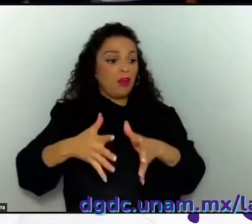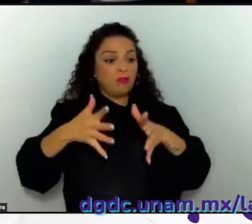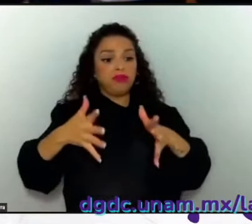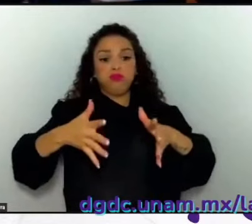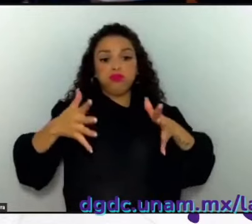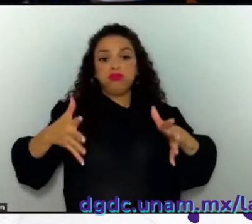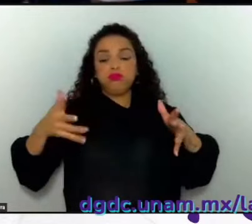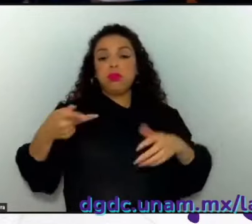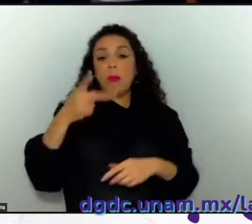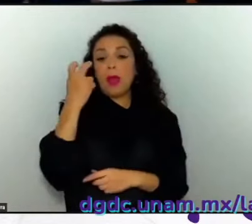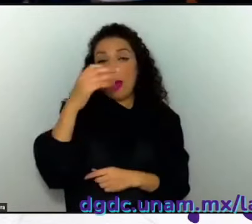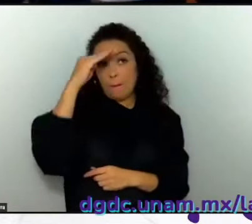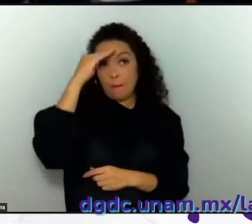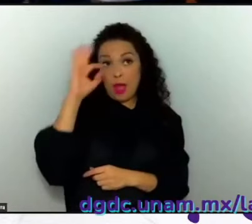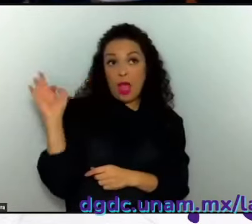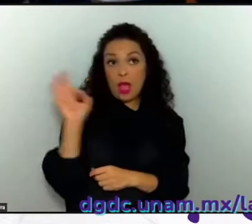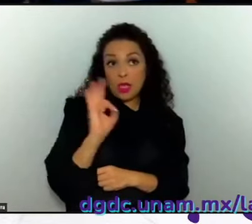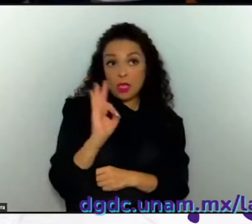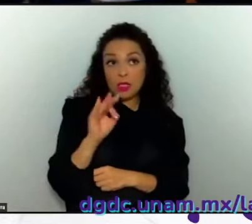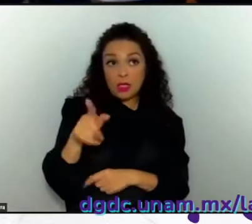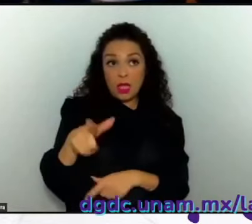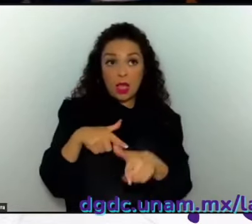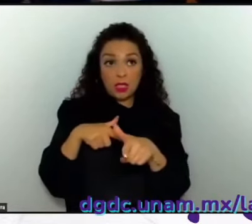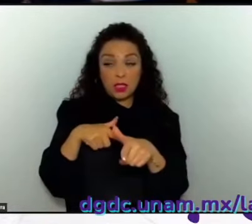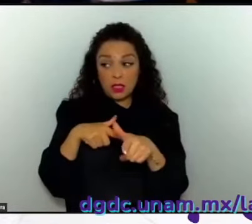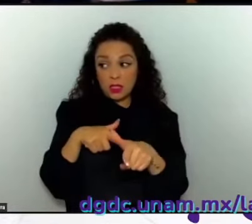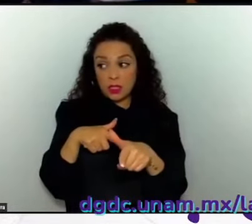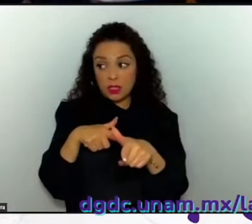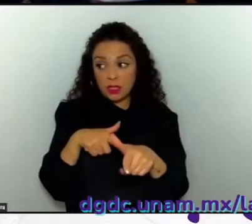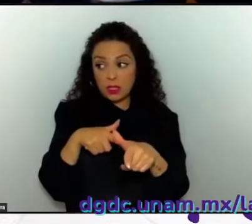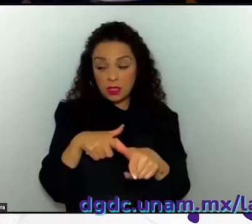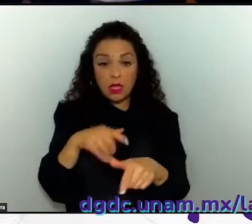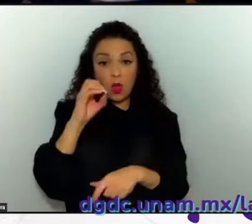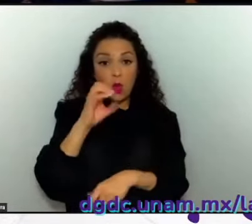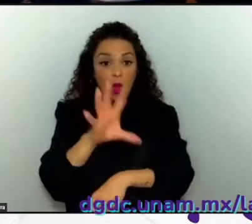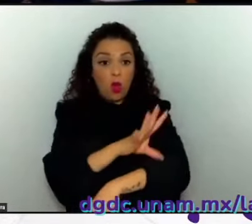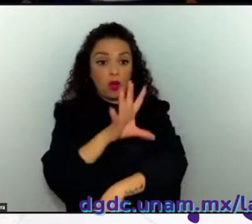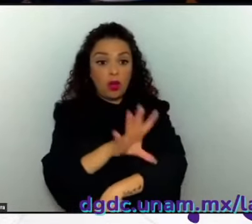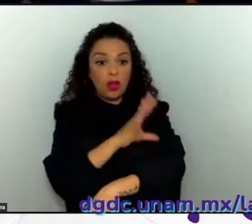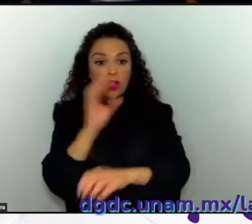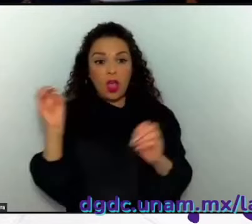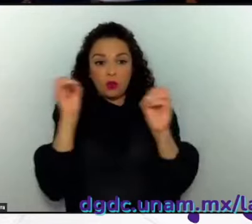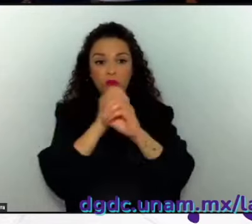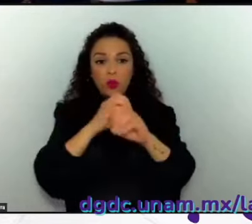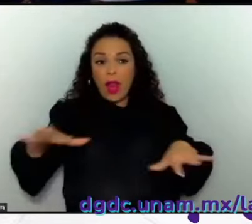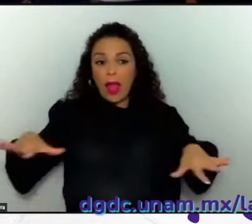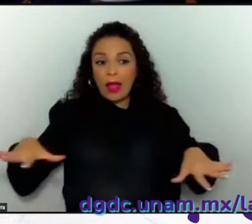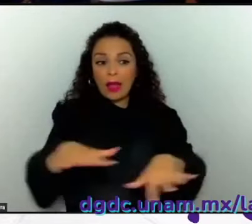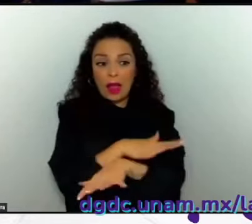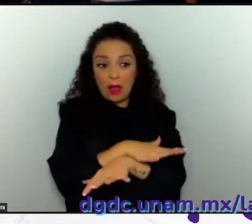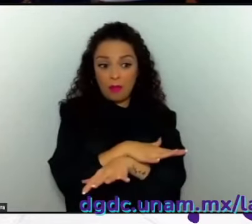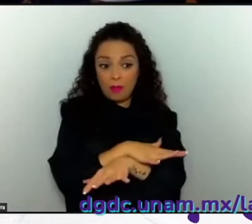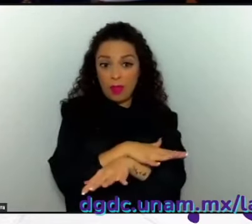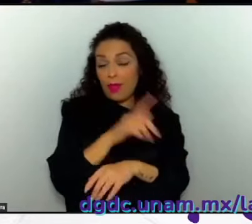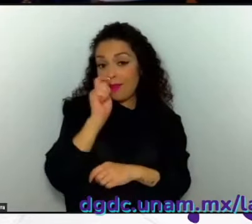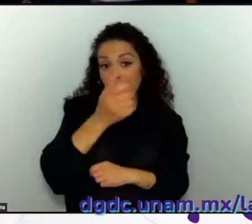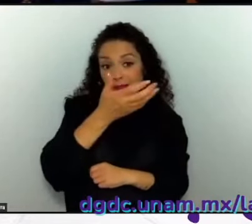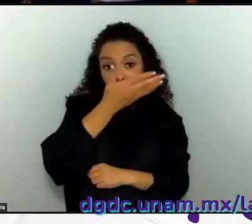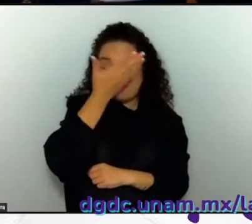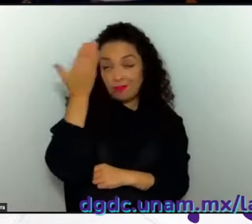suponiendo que la energía oscura sea una constante. Si la energía oscura cambia, si en algún momento cambias la forma de la energía oscura, quién sabe qué pasa.